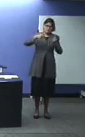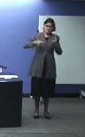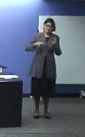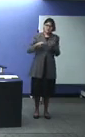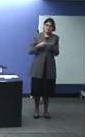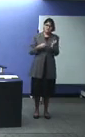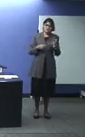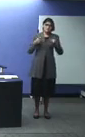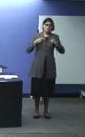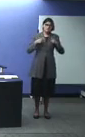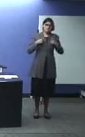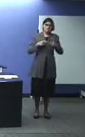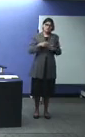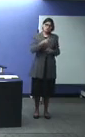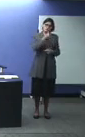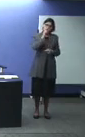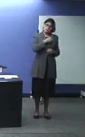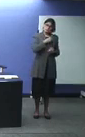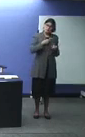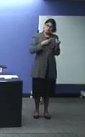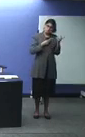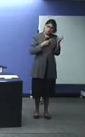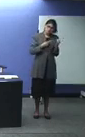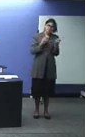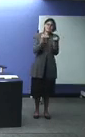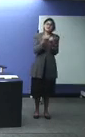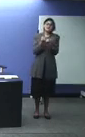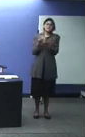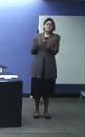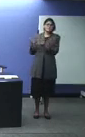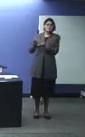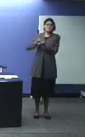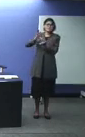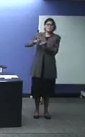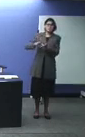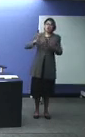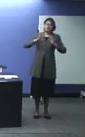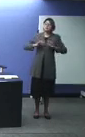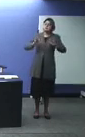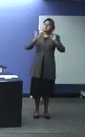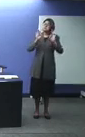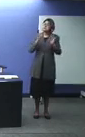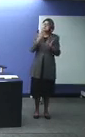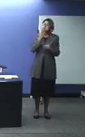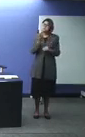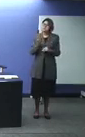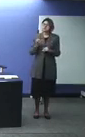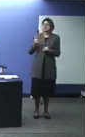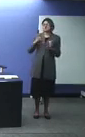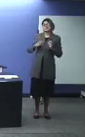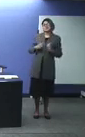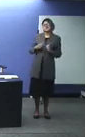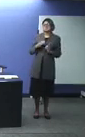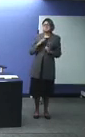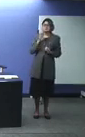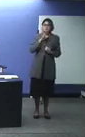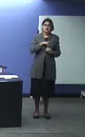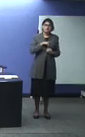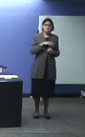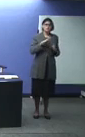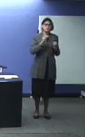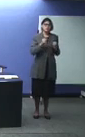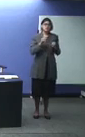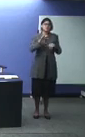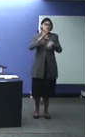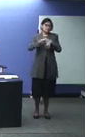la persona con discapacidad. ¿Cuál es el cuerpo admisible y cuál es el cuerpo no admisible? ¿Cuál es la función admisible y cuál es la función no